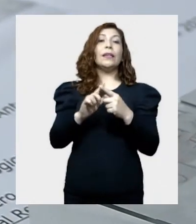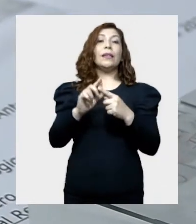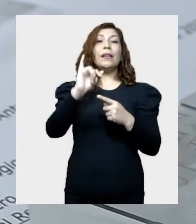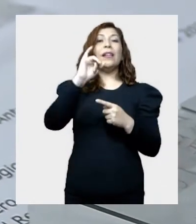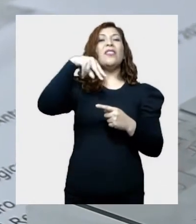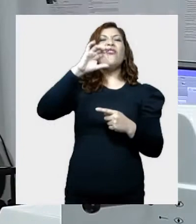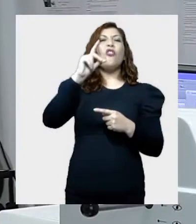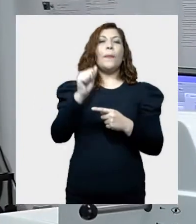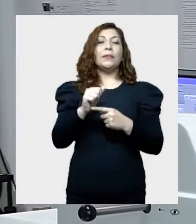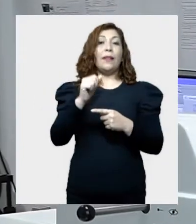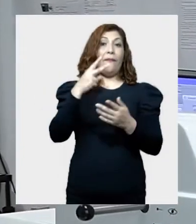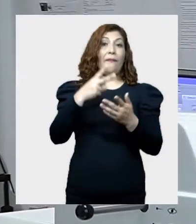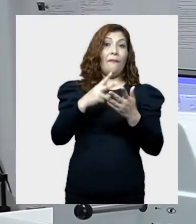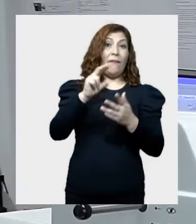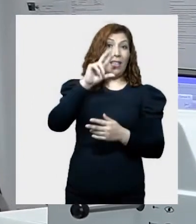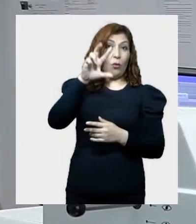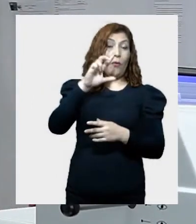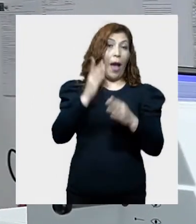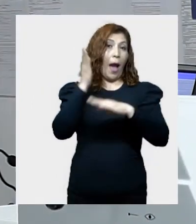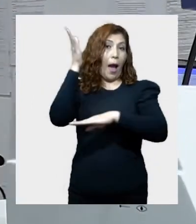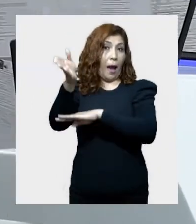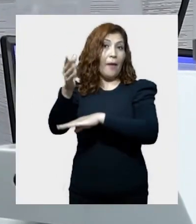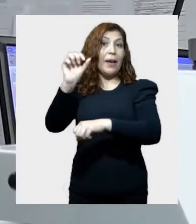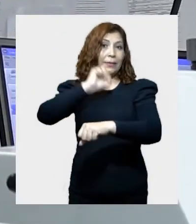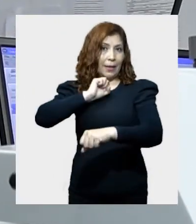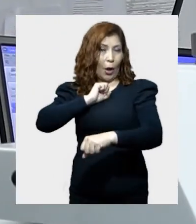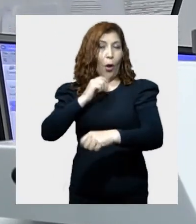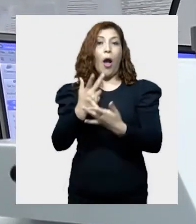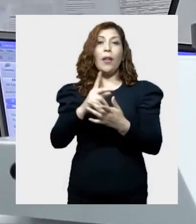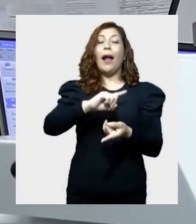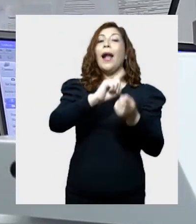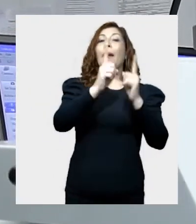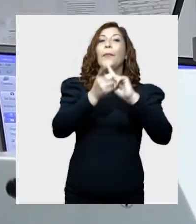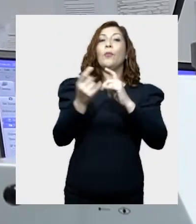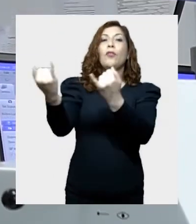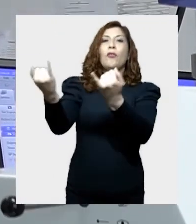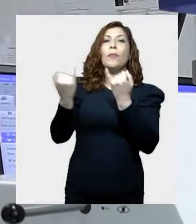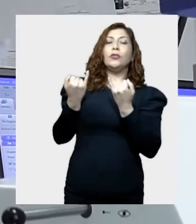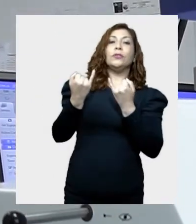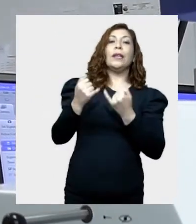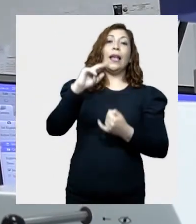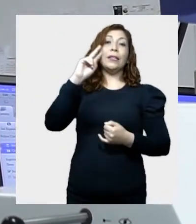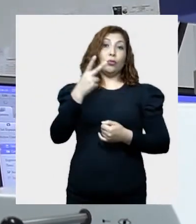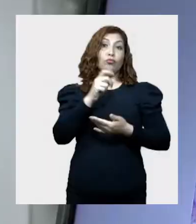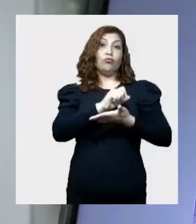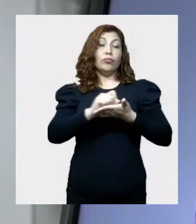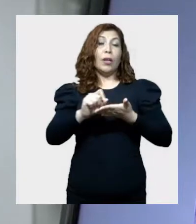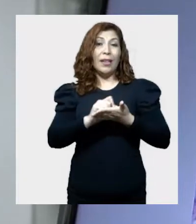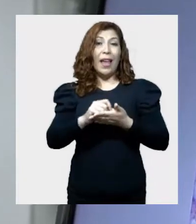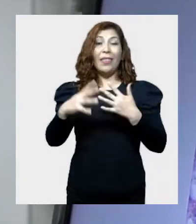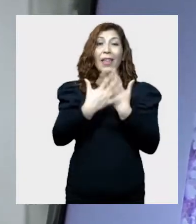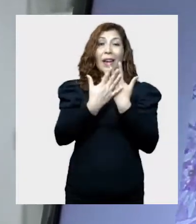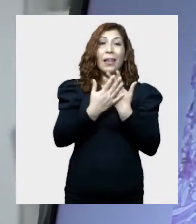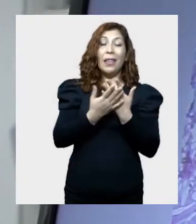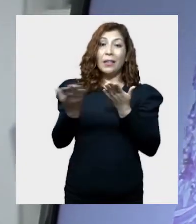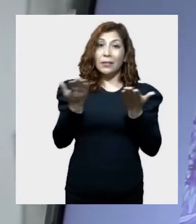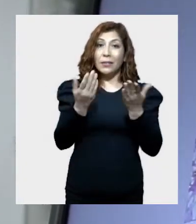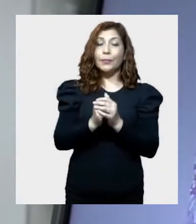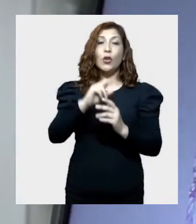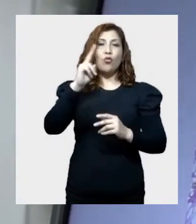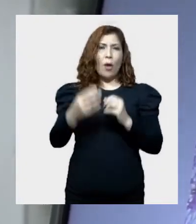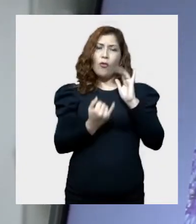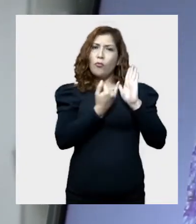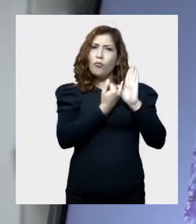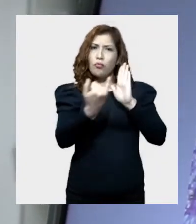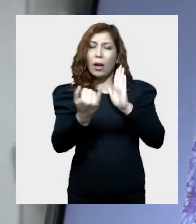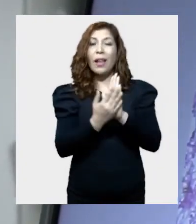se derivaban a Santiago, situación que cambió por indicación de la Subsecretaría de Redes Asistenciales. El nuevo instructivo